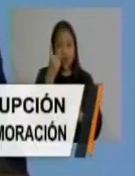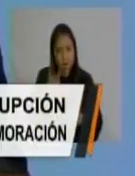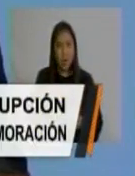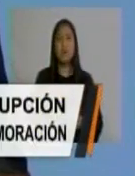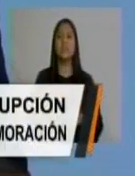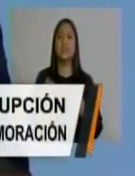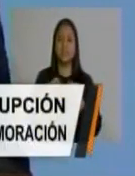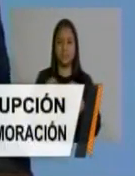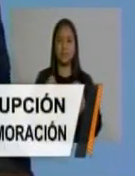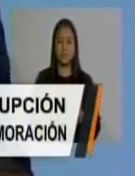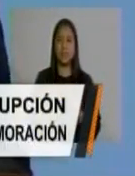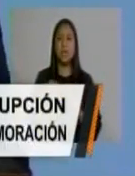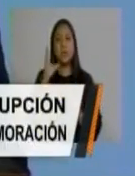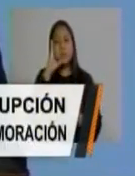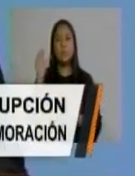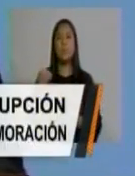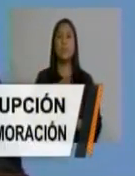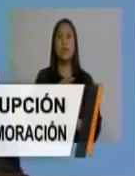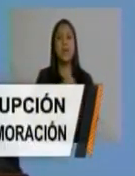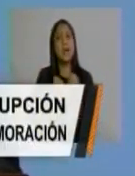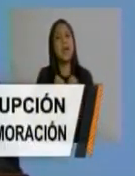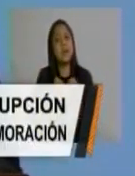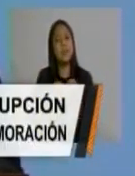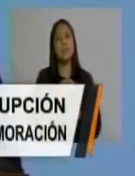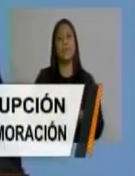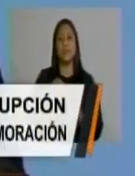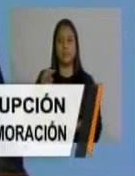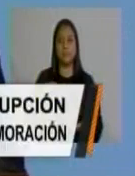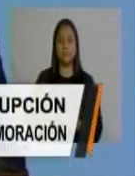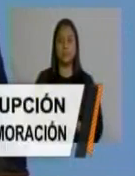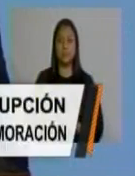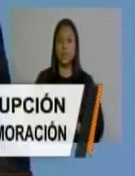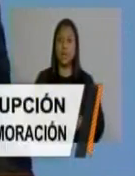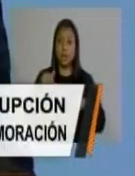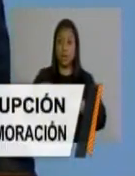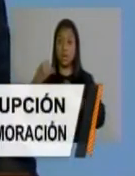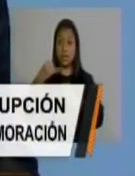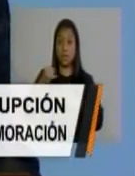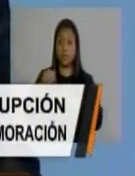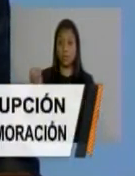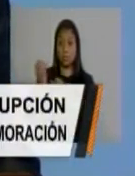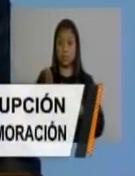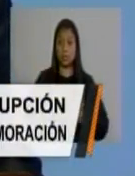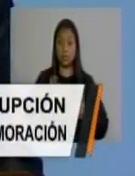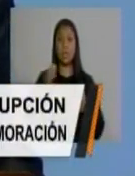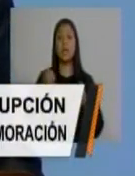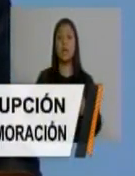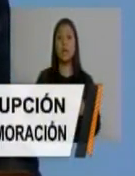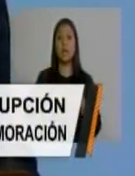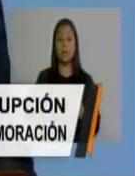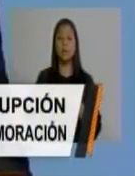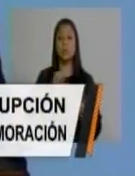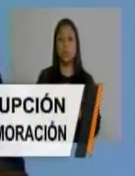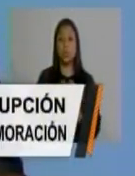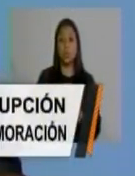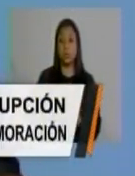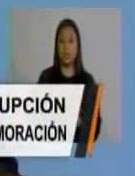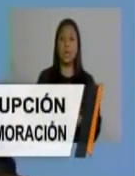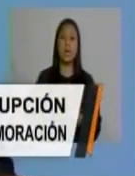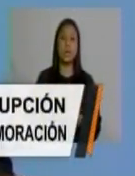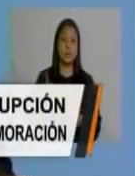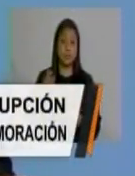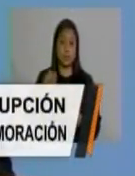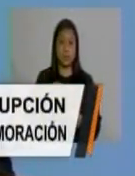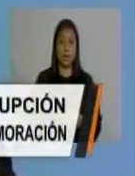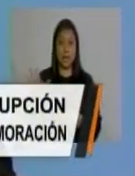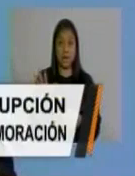hacer por el amor que le tenemos a nuestra nación. Informes recientes de la Comisión Económica de América Latina y el Caribe señalan